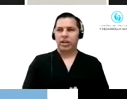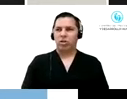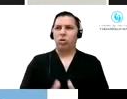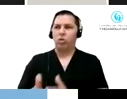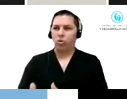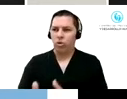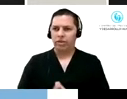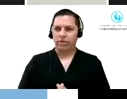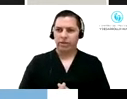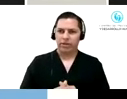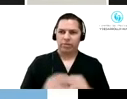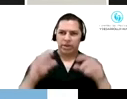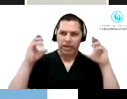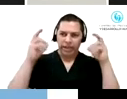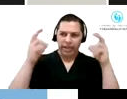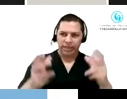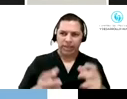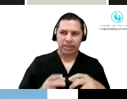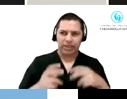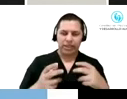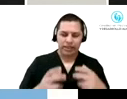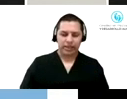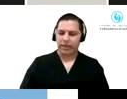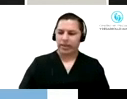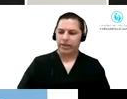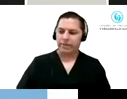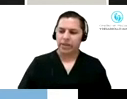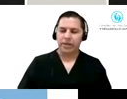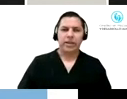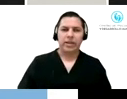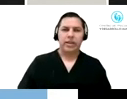niña o un niño, ¿verdad? Estas